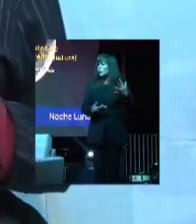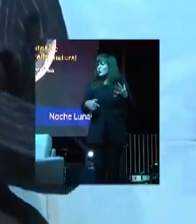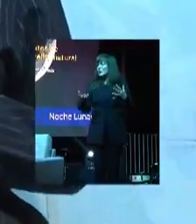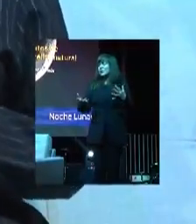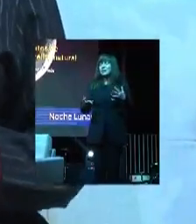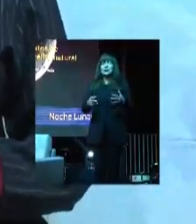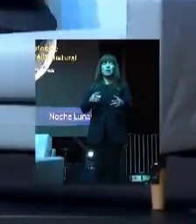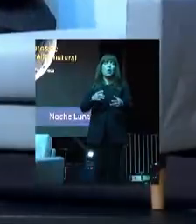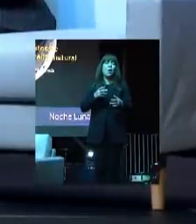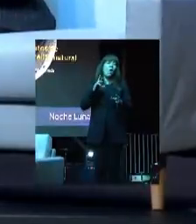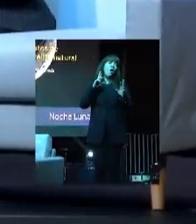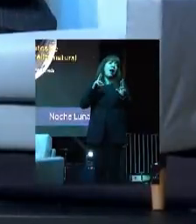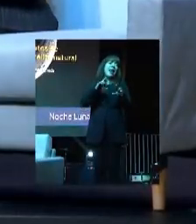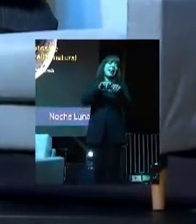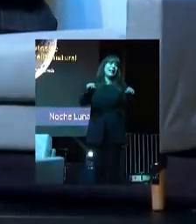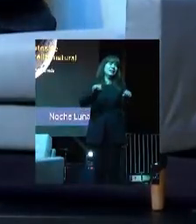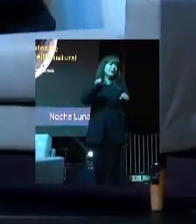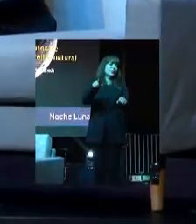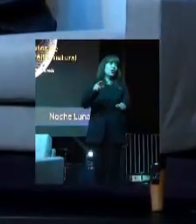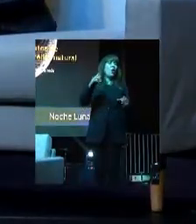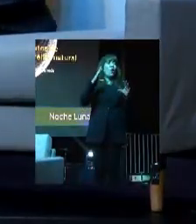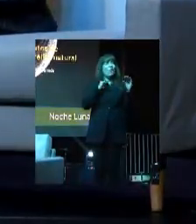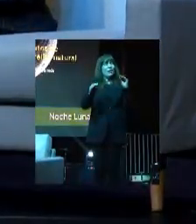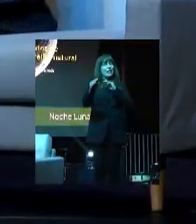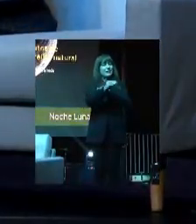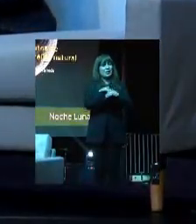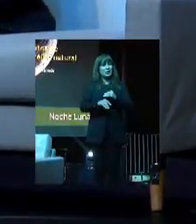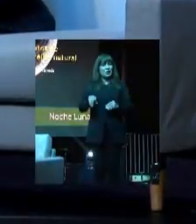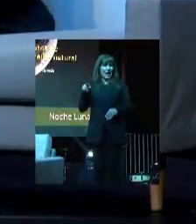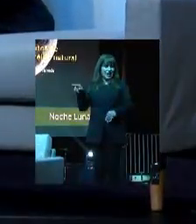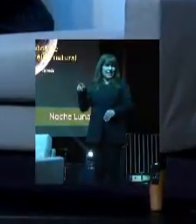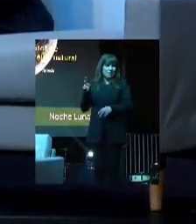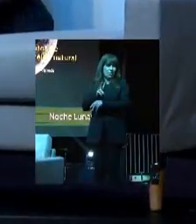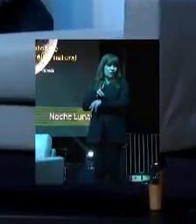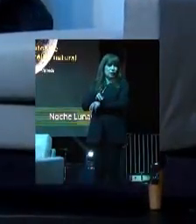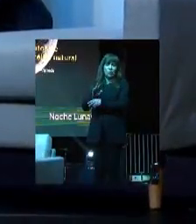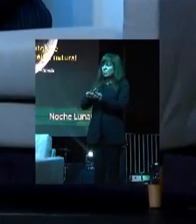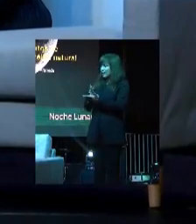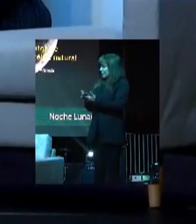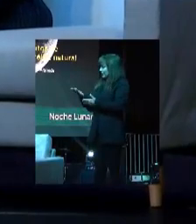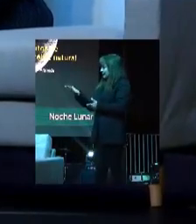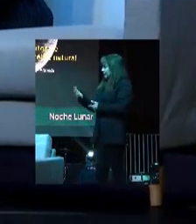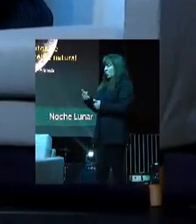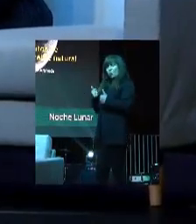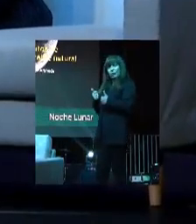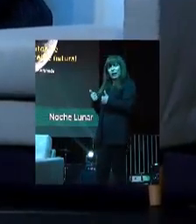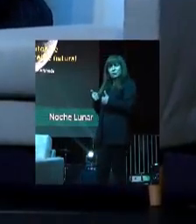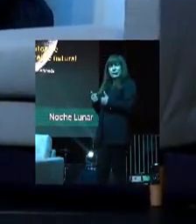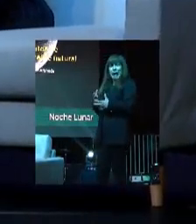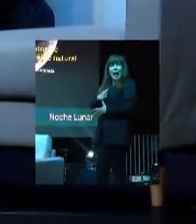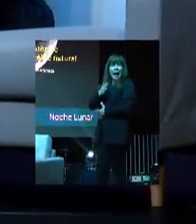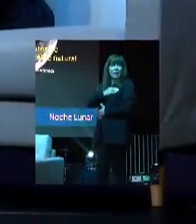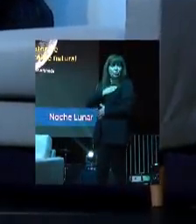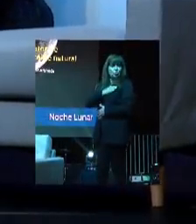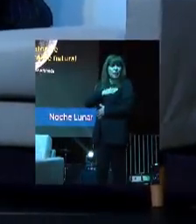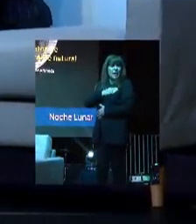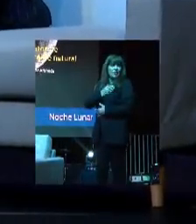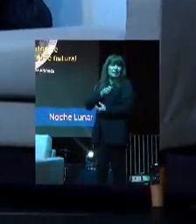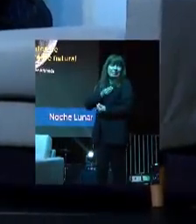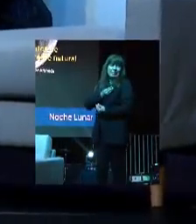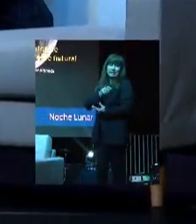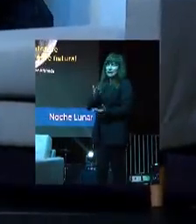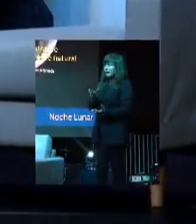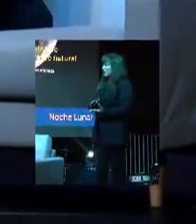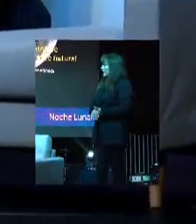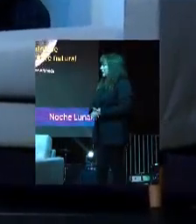este conversatorio que vamos a hacer aquí con el profe. Profe, ¿cómo está? Muy bien, un poco asustado que no haya